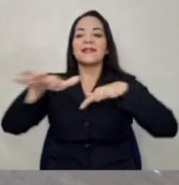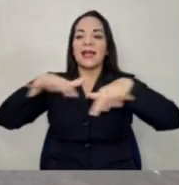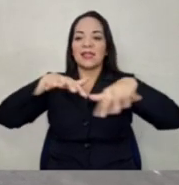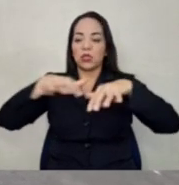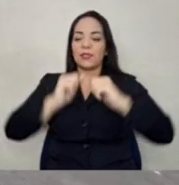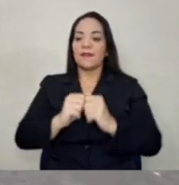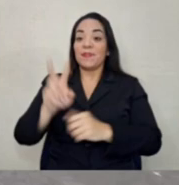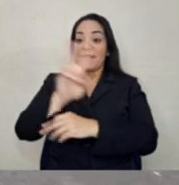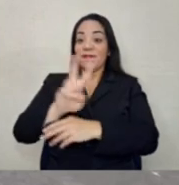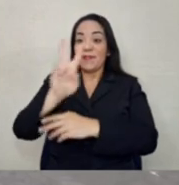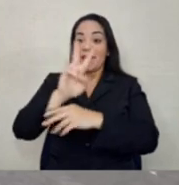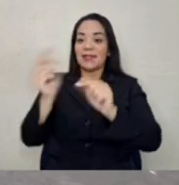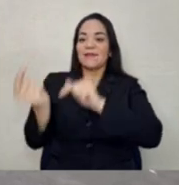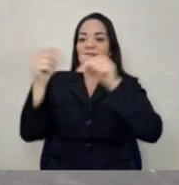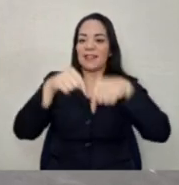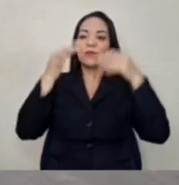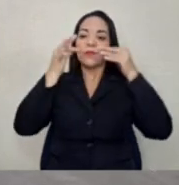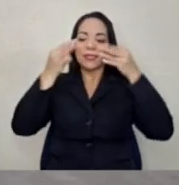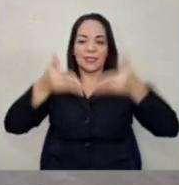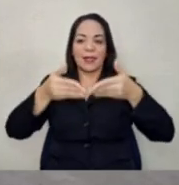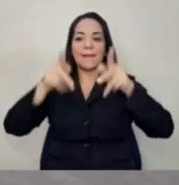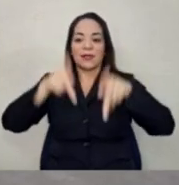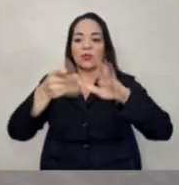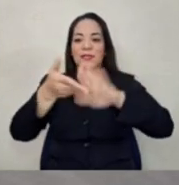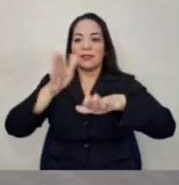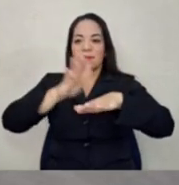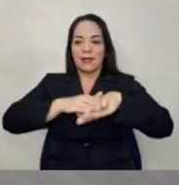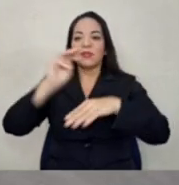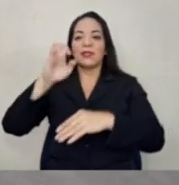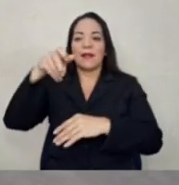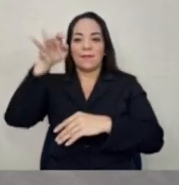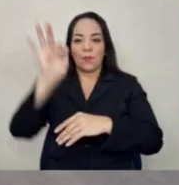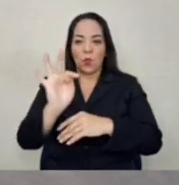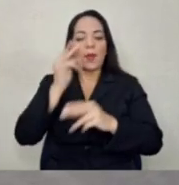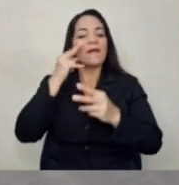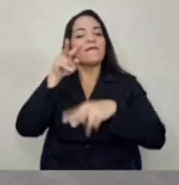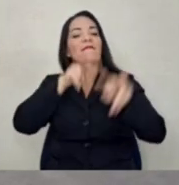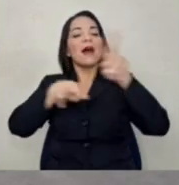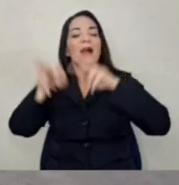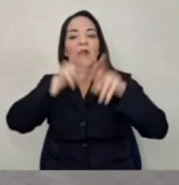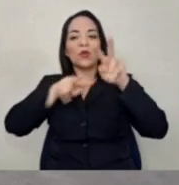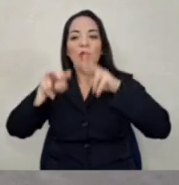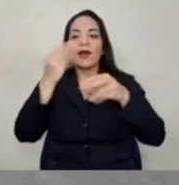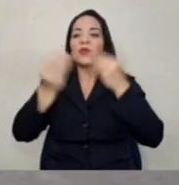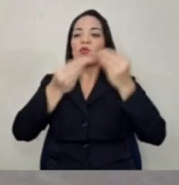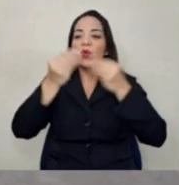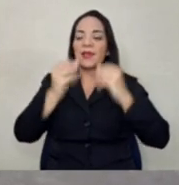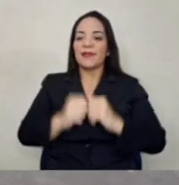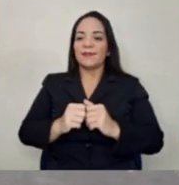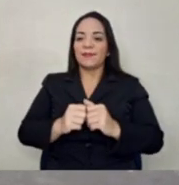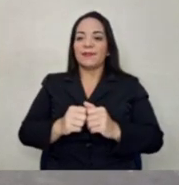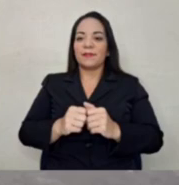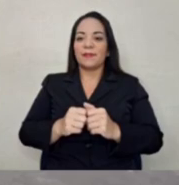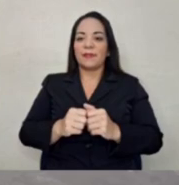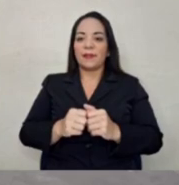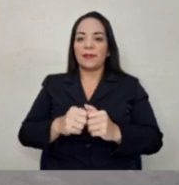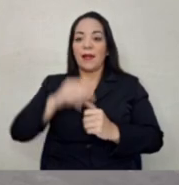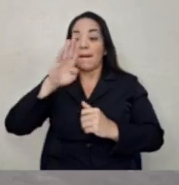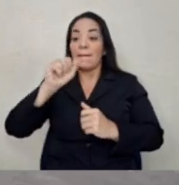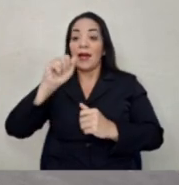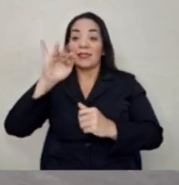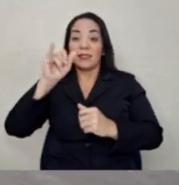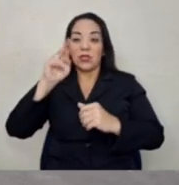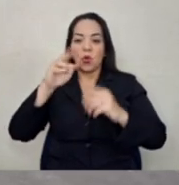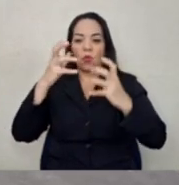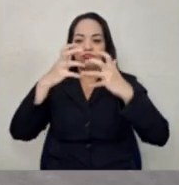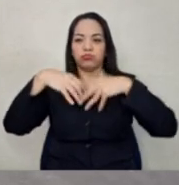El viernes estuvimos acá con los expertos del Ministerio de Obras Públicas valorando la caída del bastión y valorando cuáles iban a